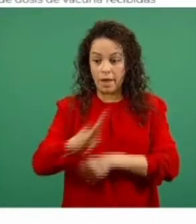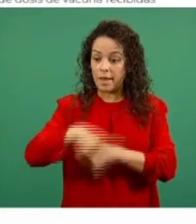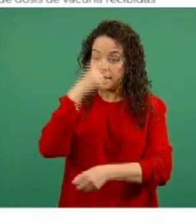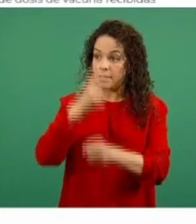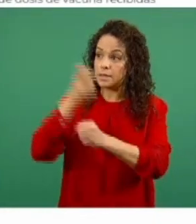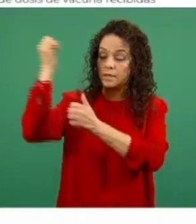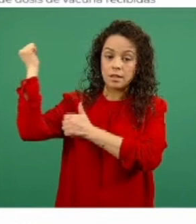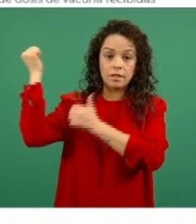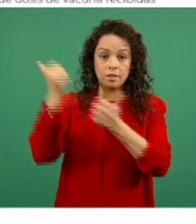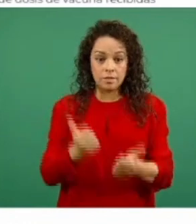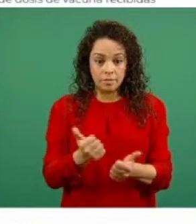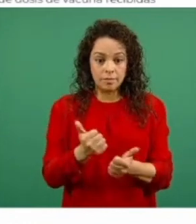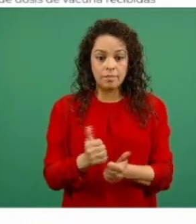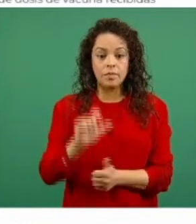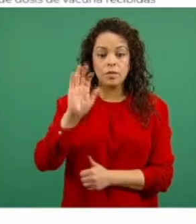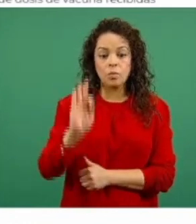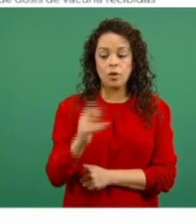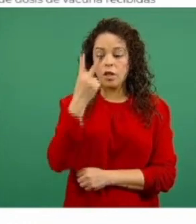fue de